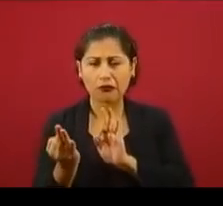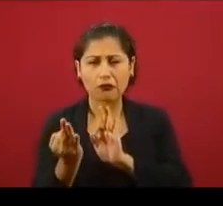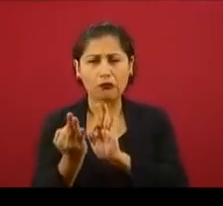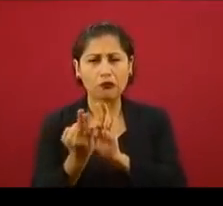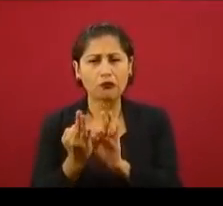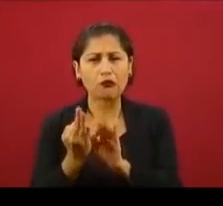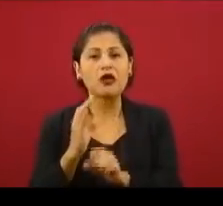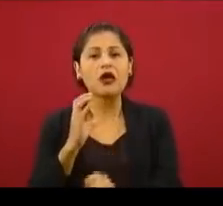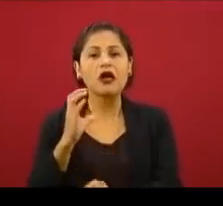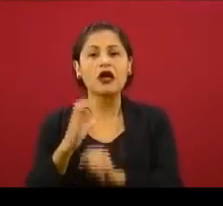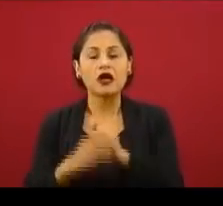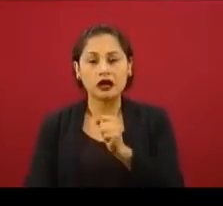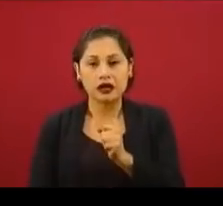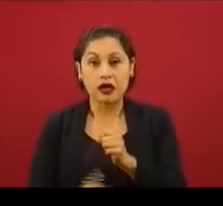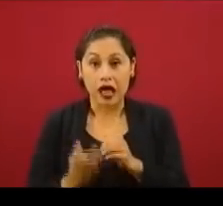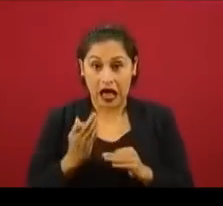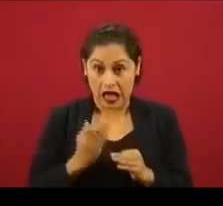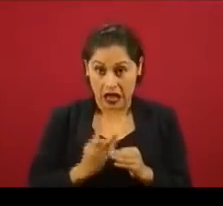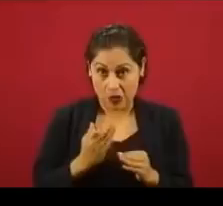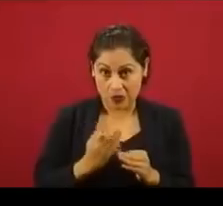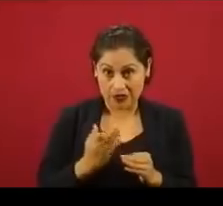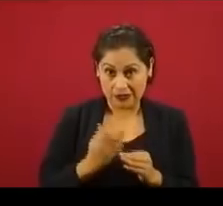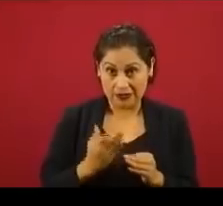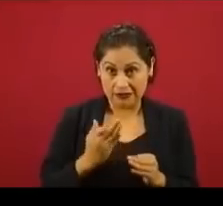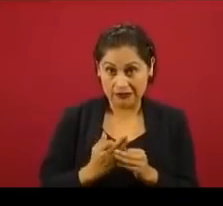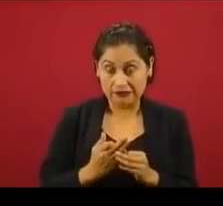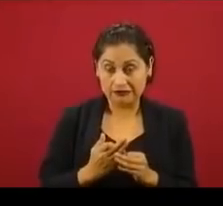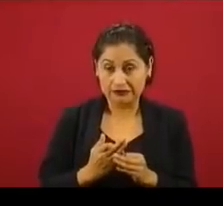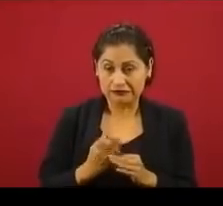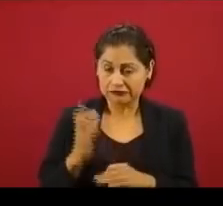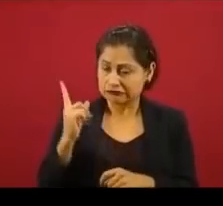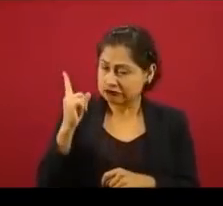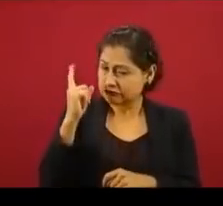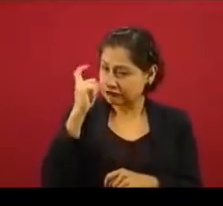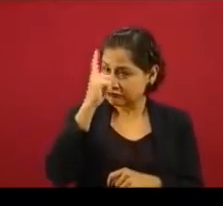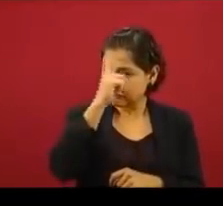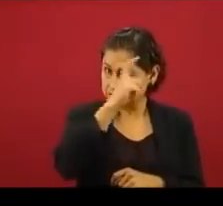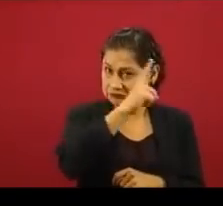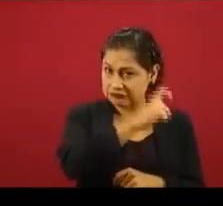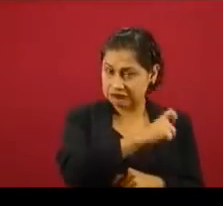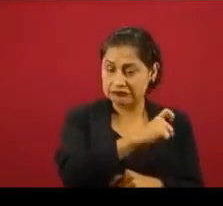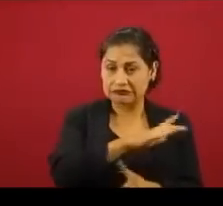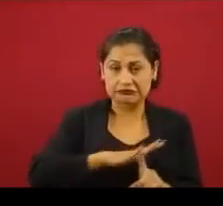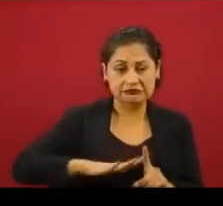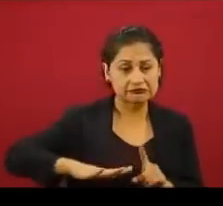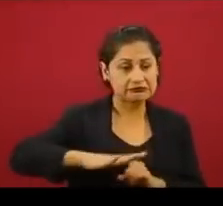caso más difícil, que es el Valle de México,